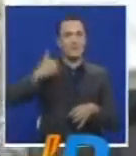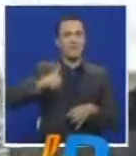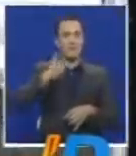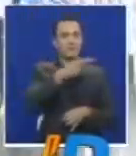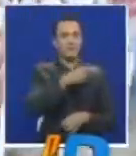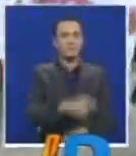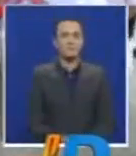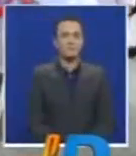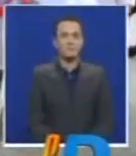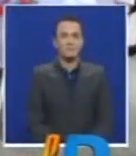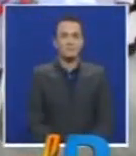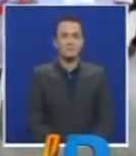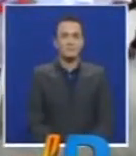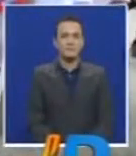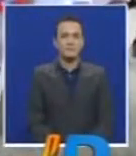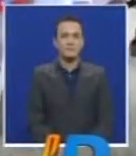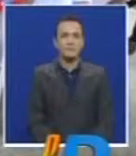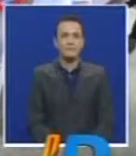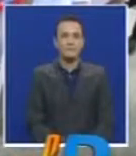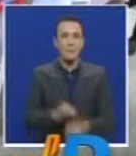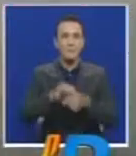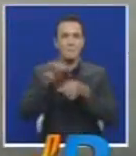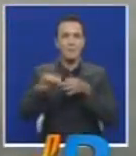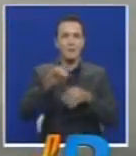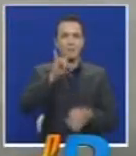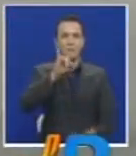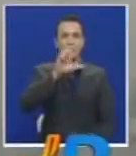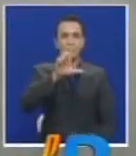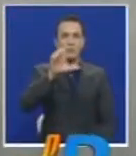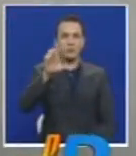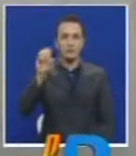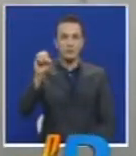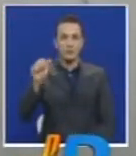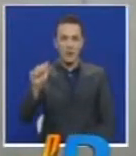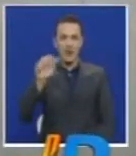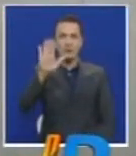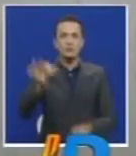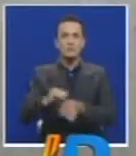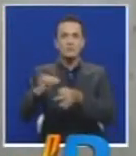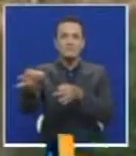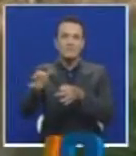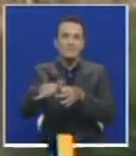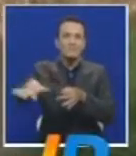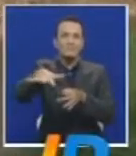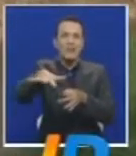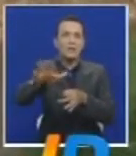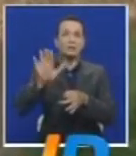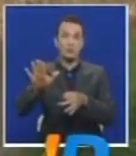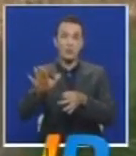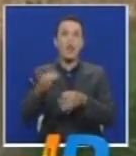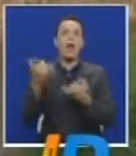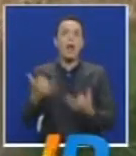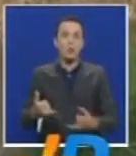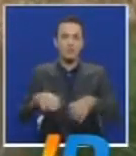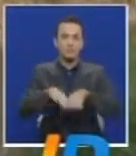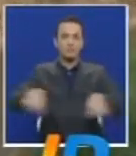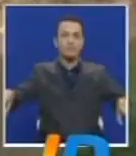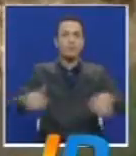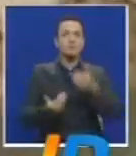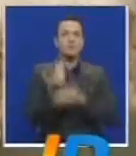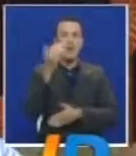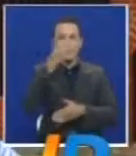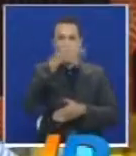Adolescencia. En Ulloa, el corregimiento de Moctezuma ya cuenta con un nuevo sistema de alcantarillado que mejorará la calidad de vida de